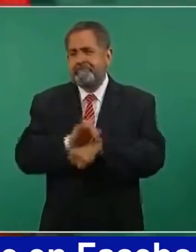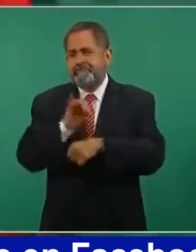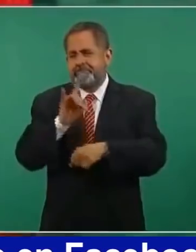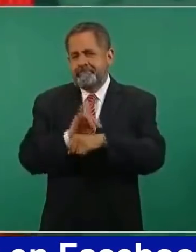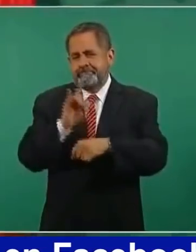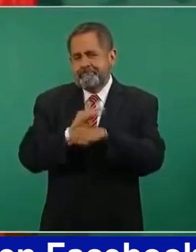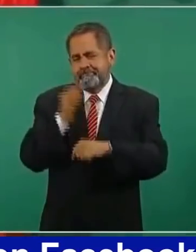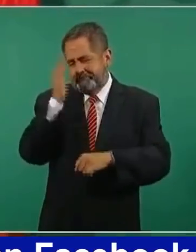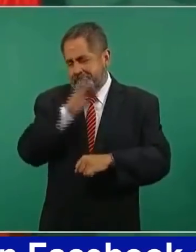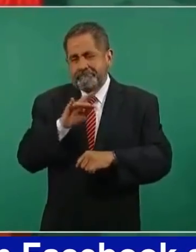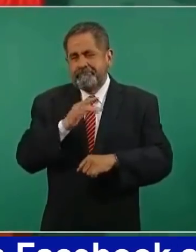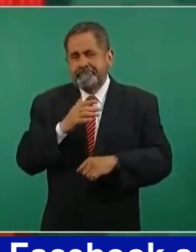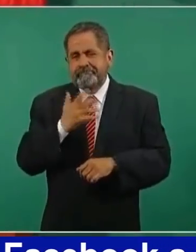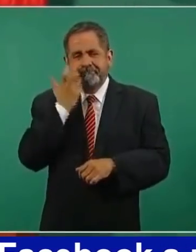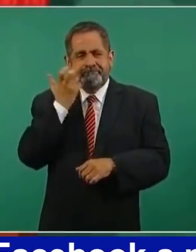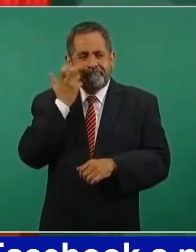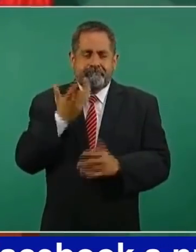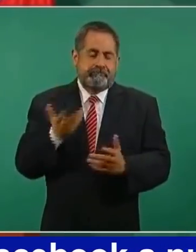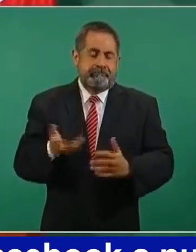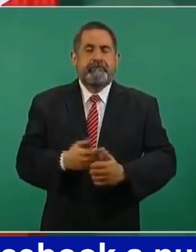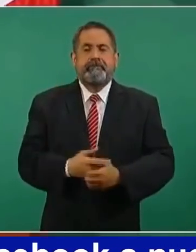simulación,